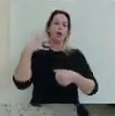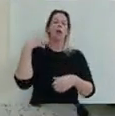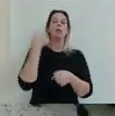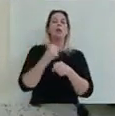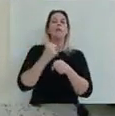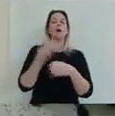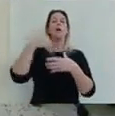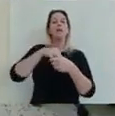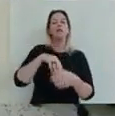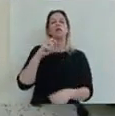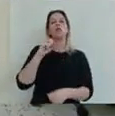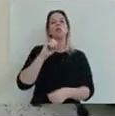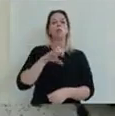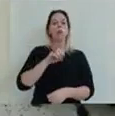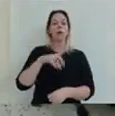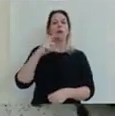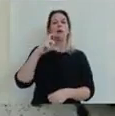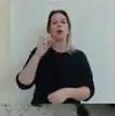Concejal Ferreira Adame.